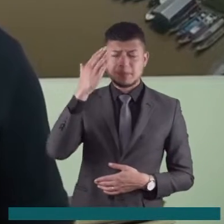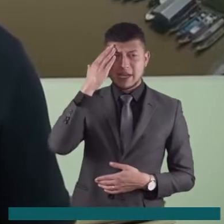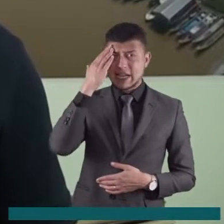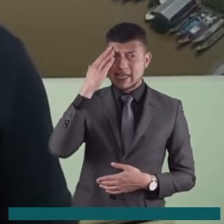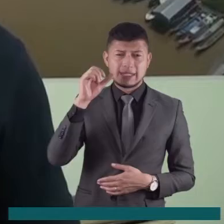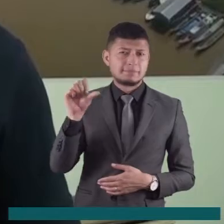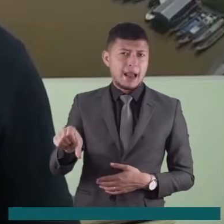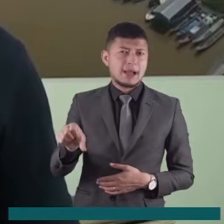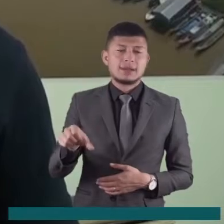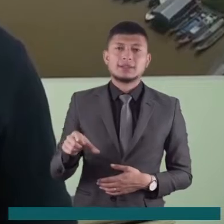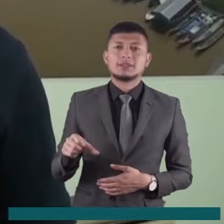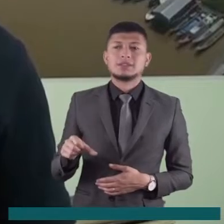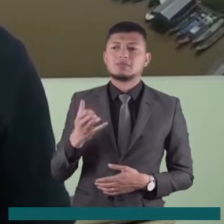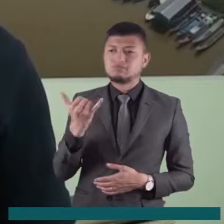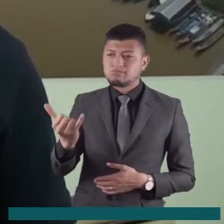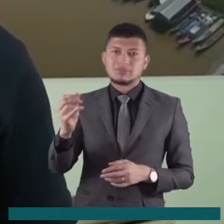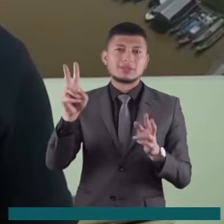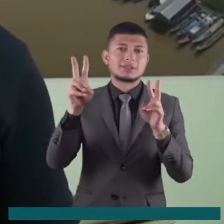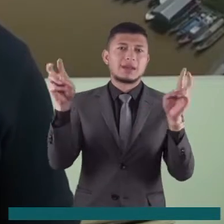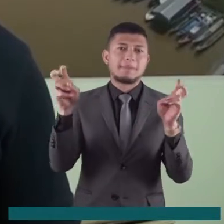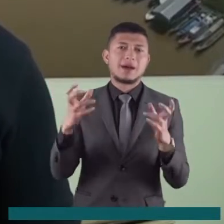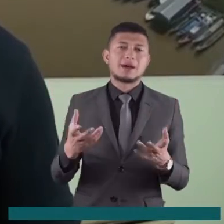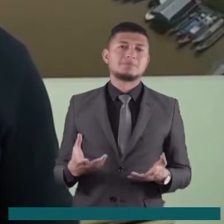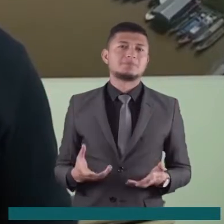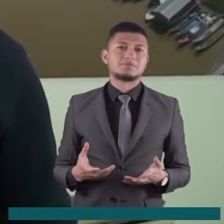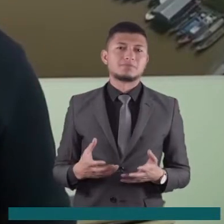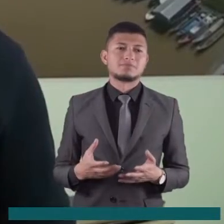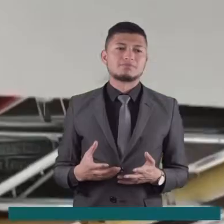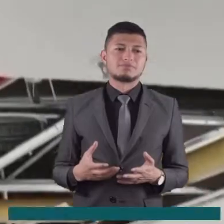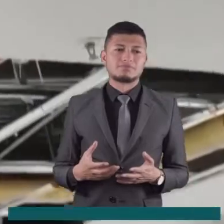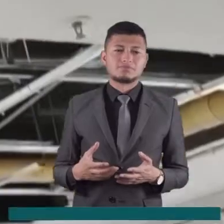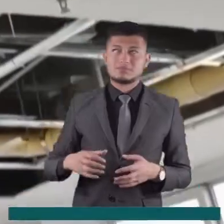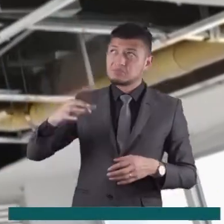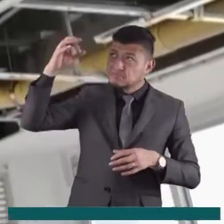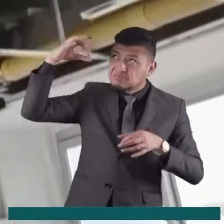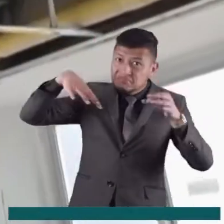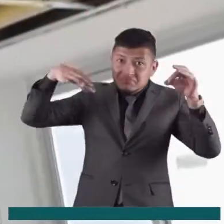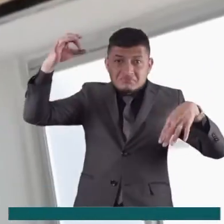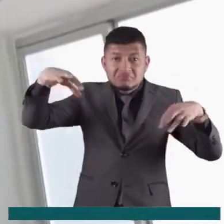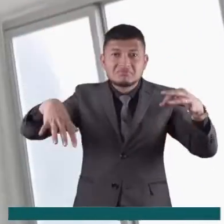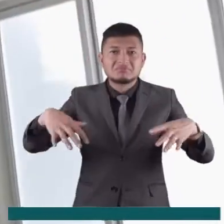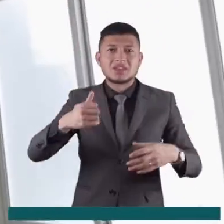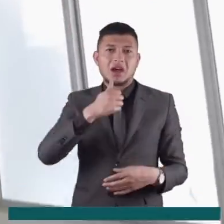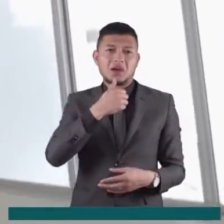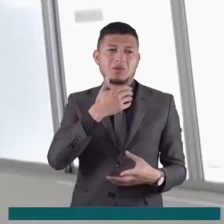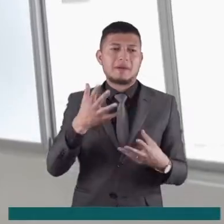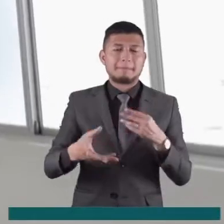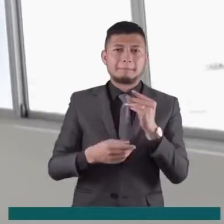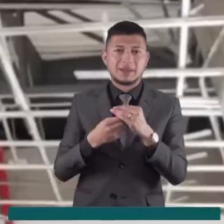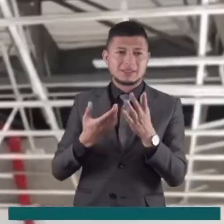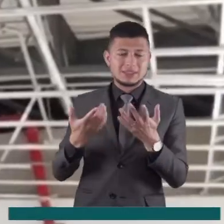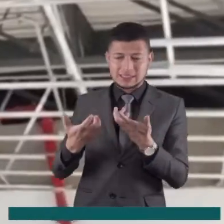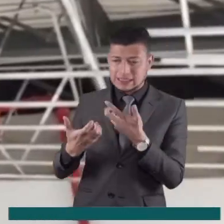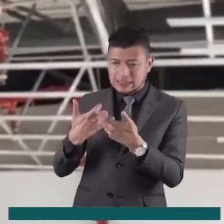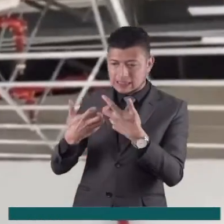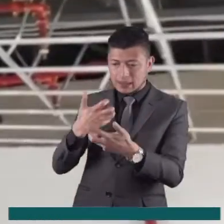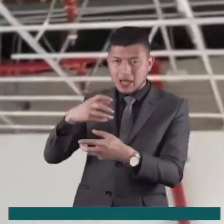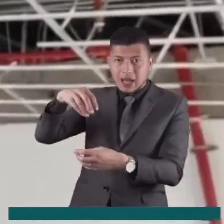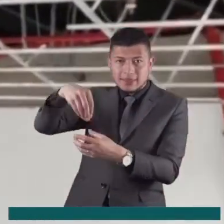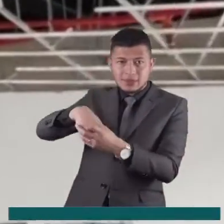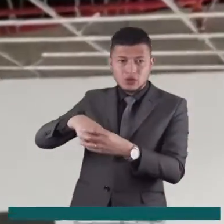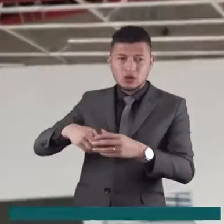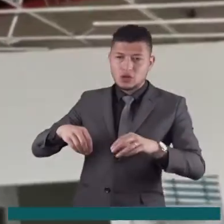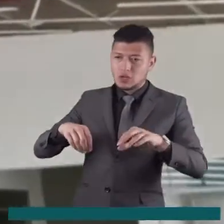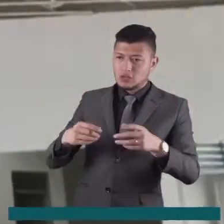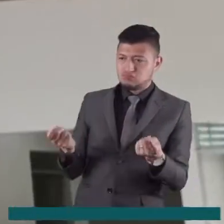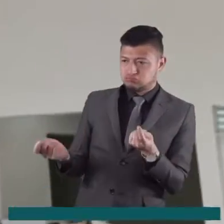crítico, con el tema de muchas goteras, el tema de deterioro en los sistemas